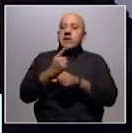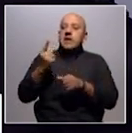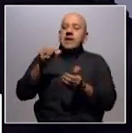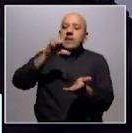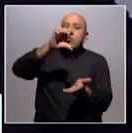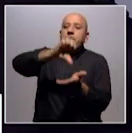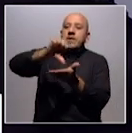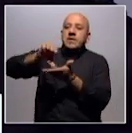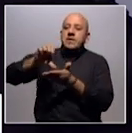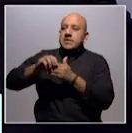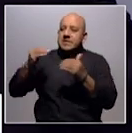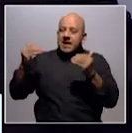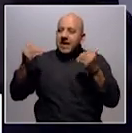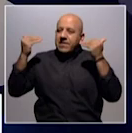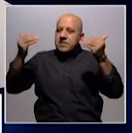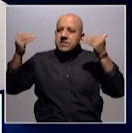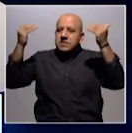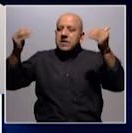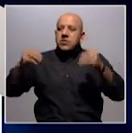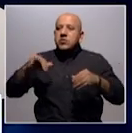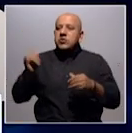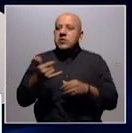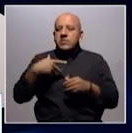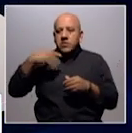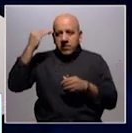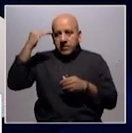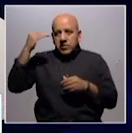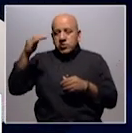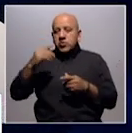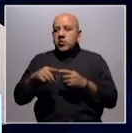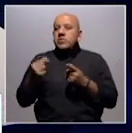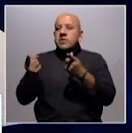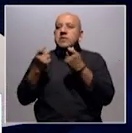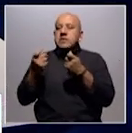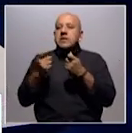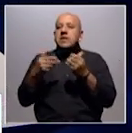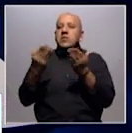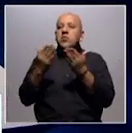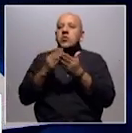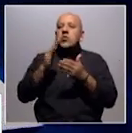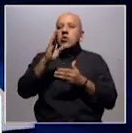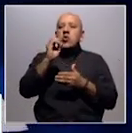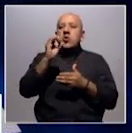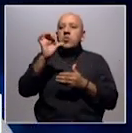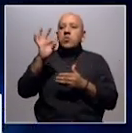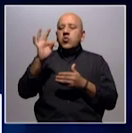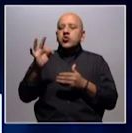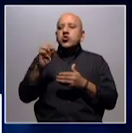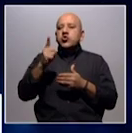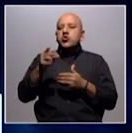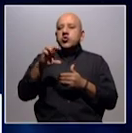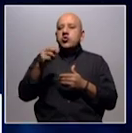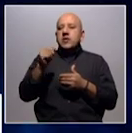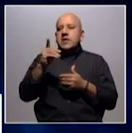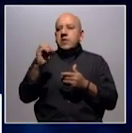la profesión docente ya requiere de estudios de posgrado es decir que a los 45 años iniciales se le deben sumar